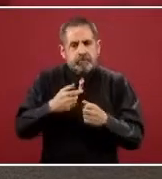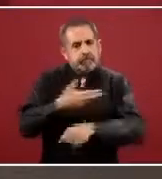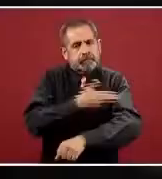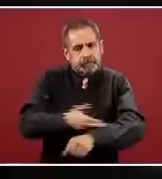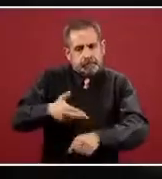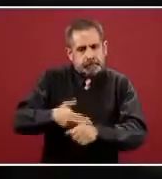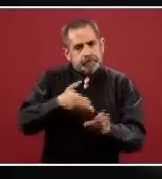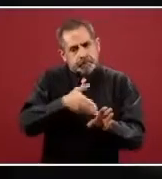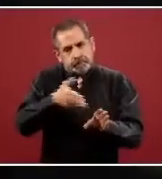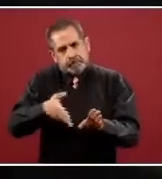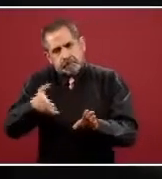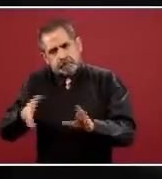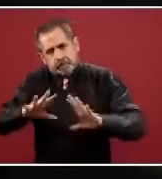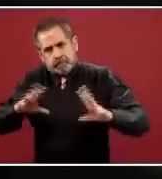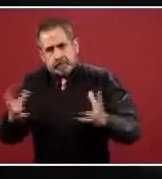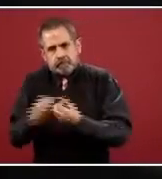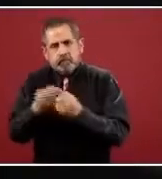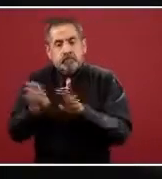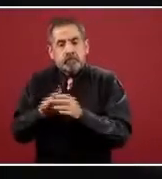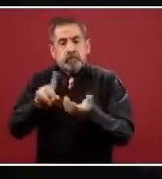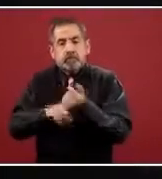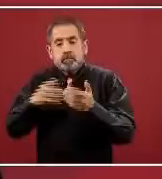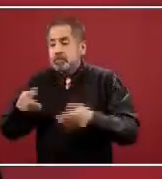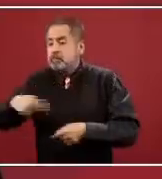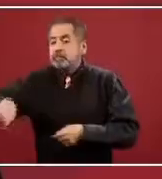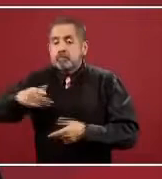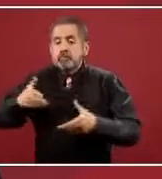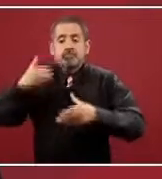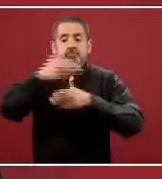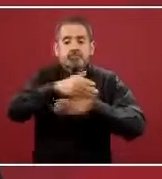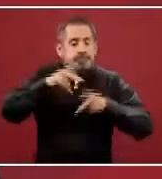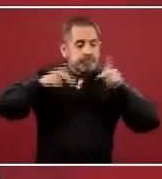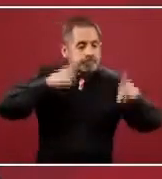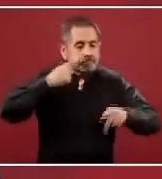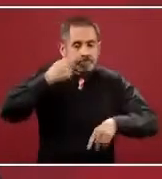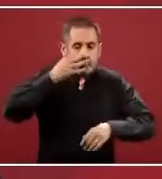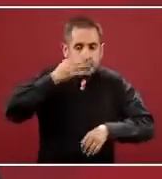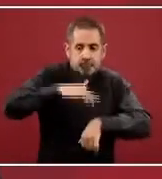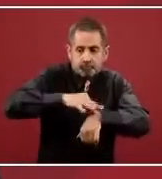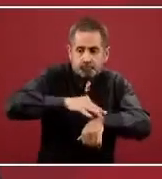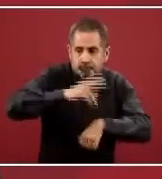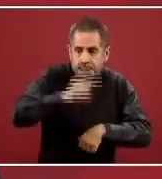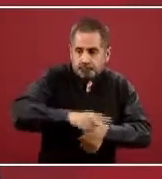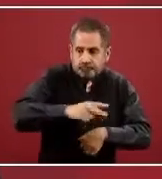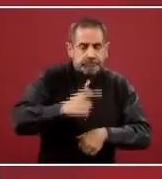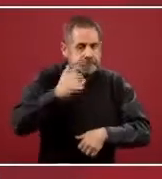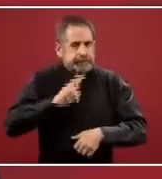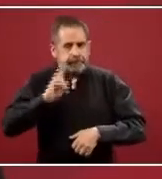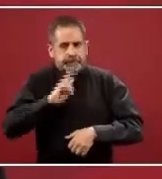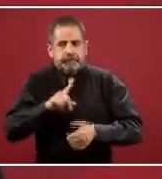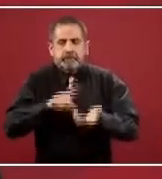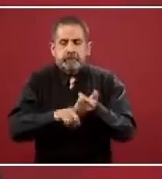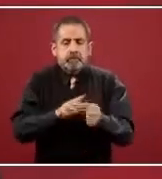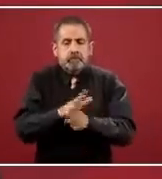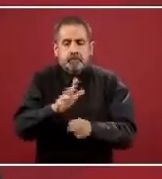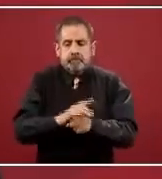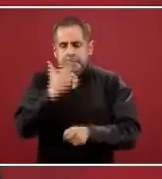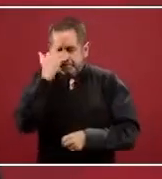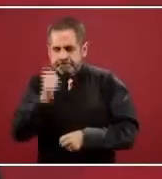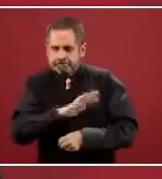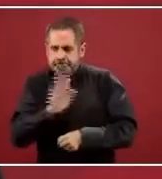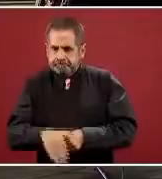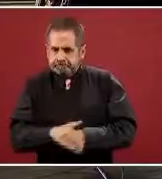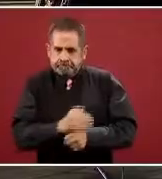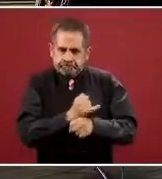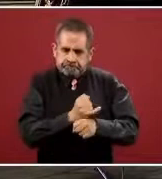procesos que en su momento involucran la visita de la unidad médica por parte de las áreas de epidemiología, recabar la